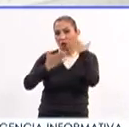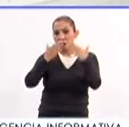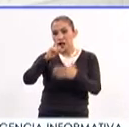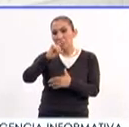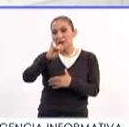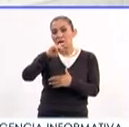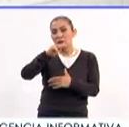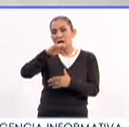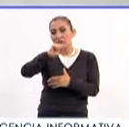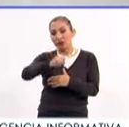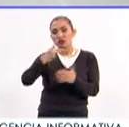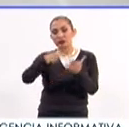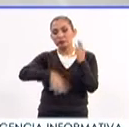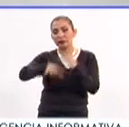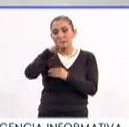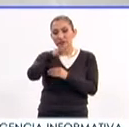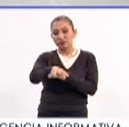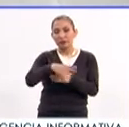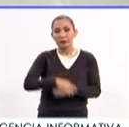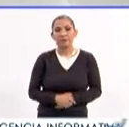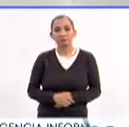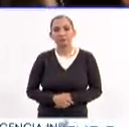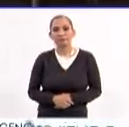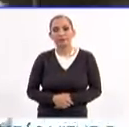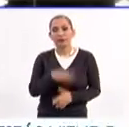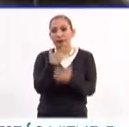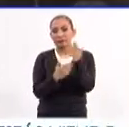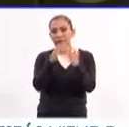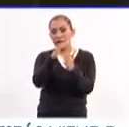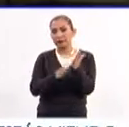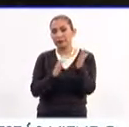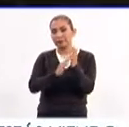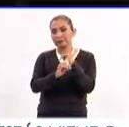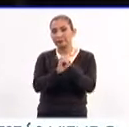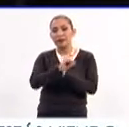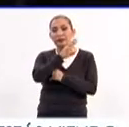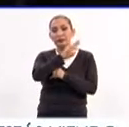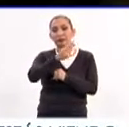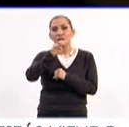a unirse a los Diplomados 2019. Regístrate en